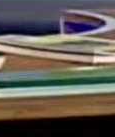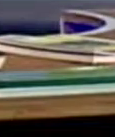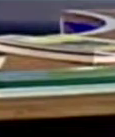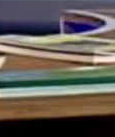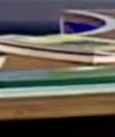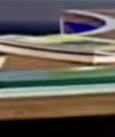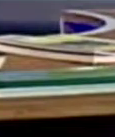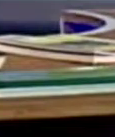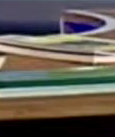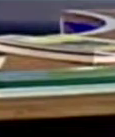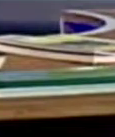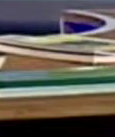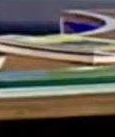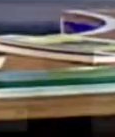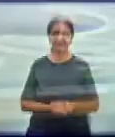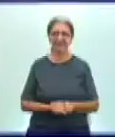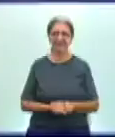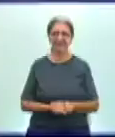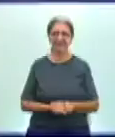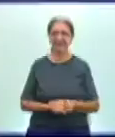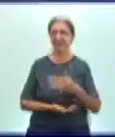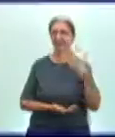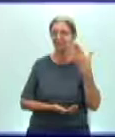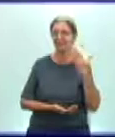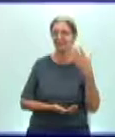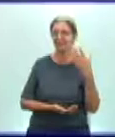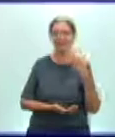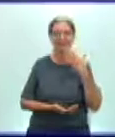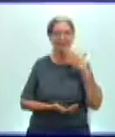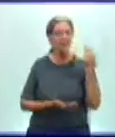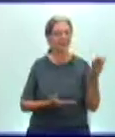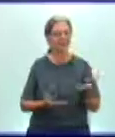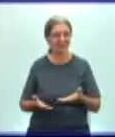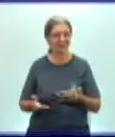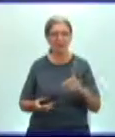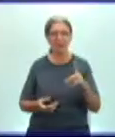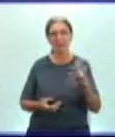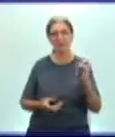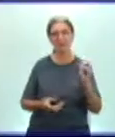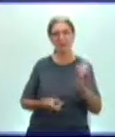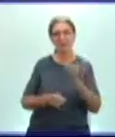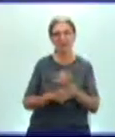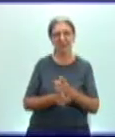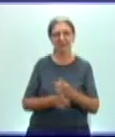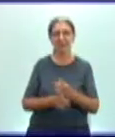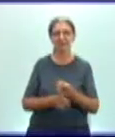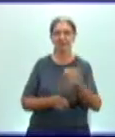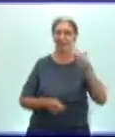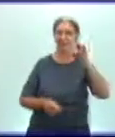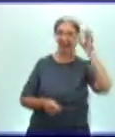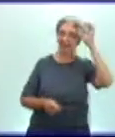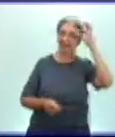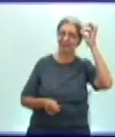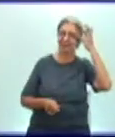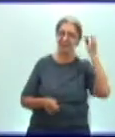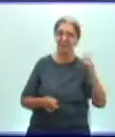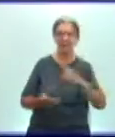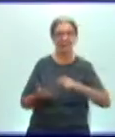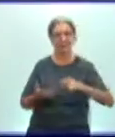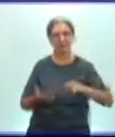nuestro saludo, le damos la bienvenida a un nuevo encuentro en su clase de repasos de español literatura para 12º